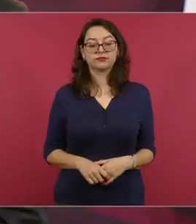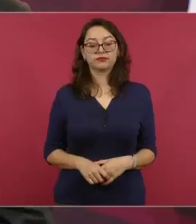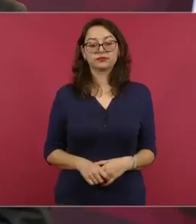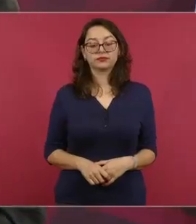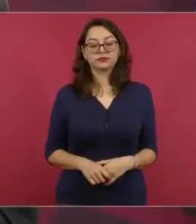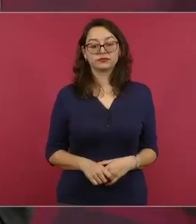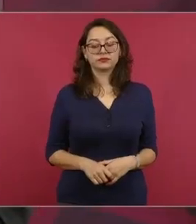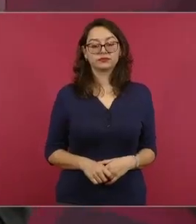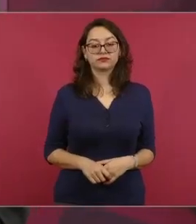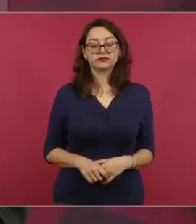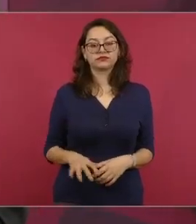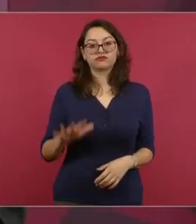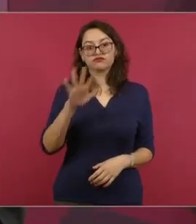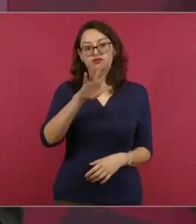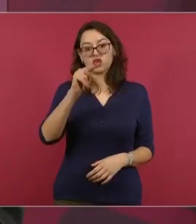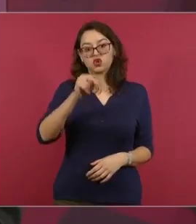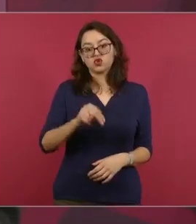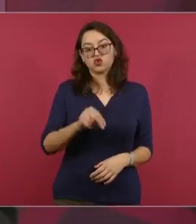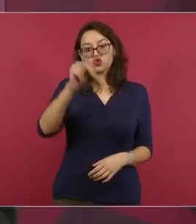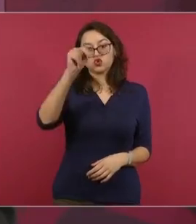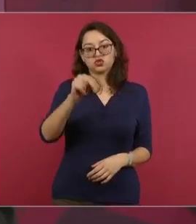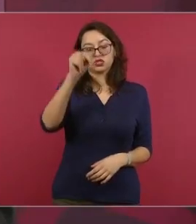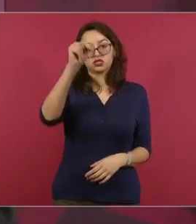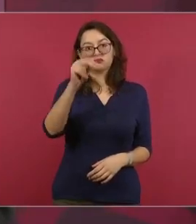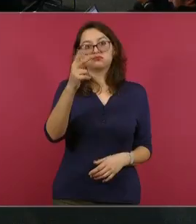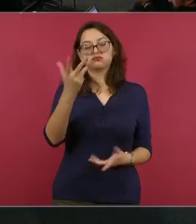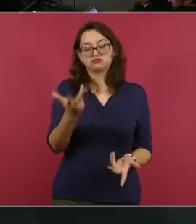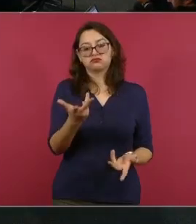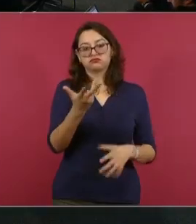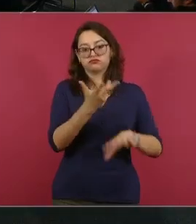La parte norte de nuestro país vinculada con